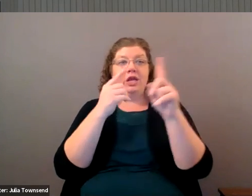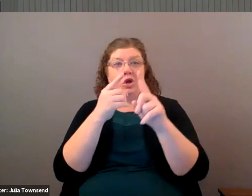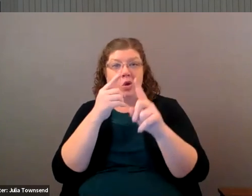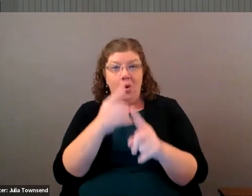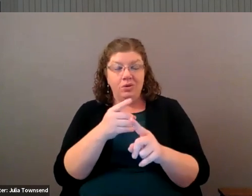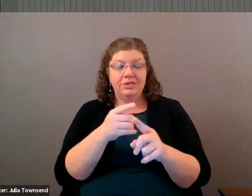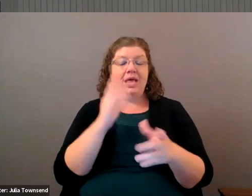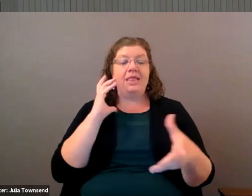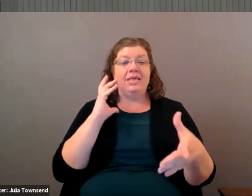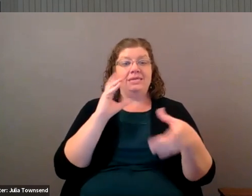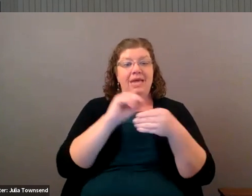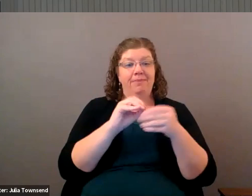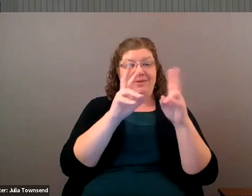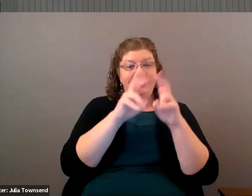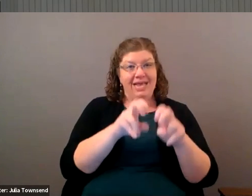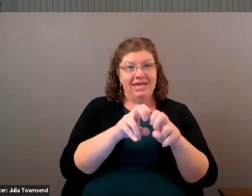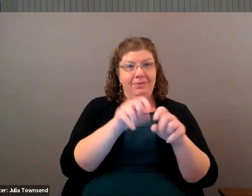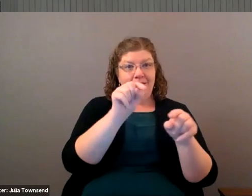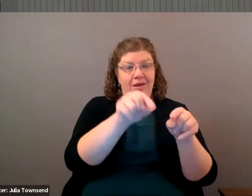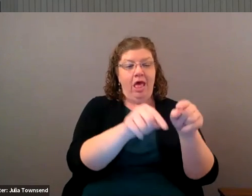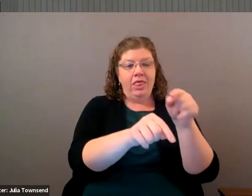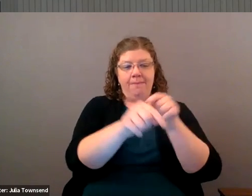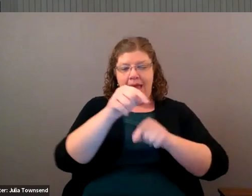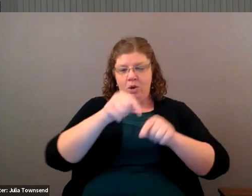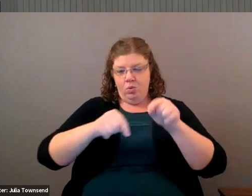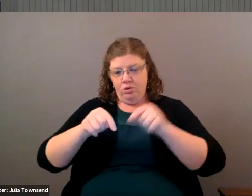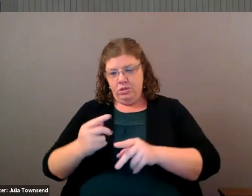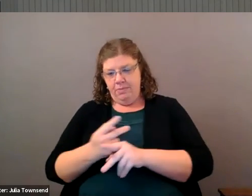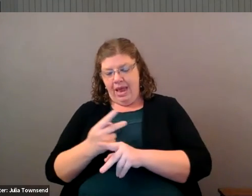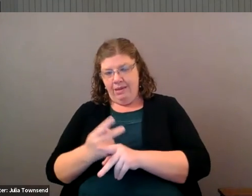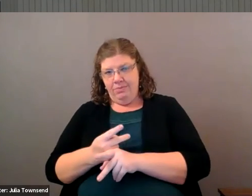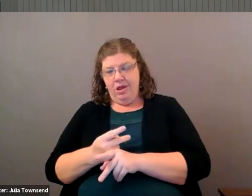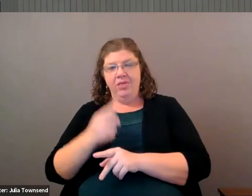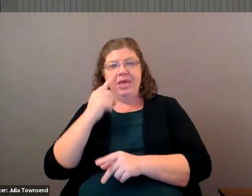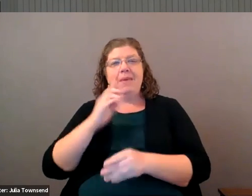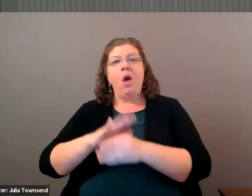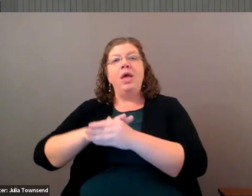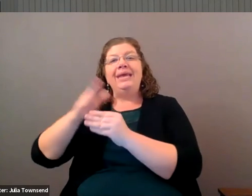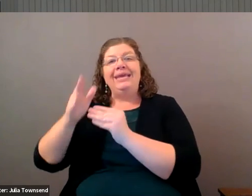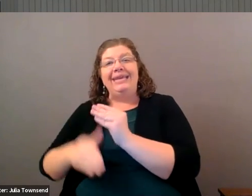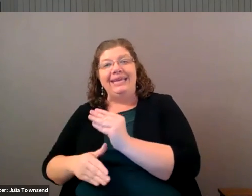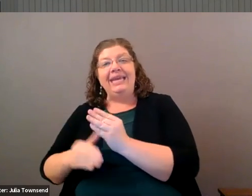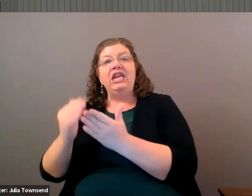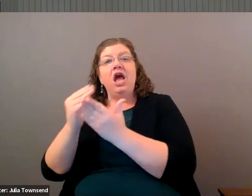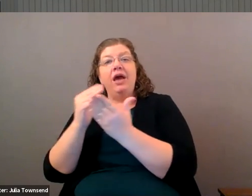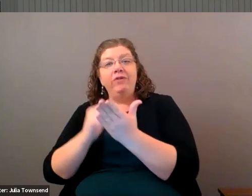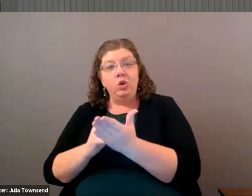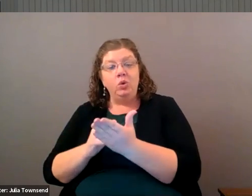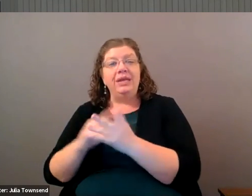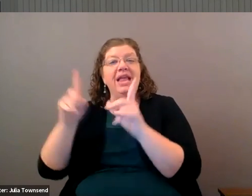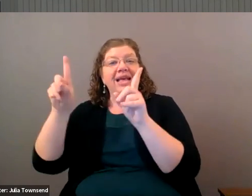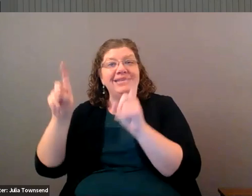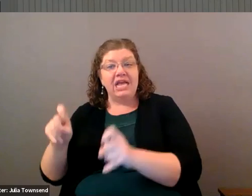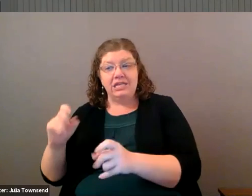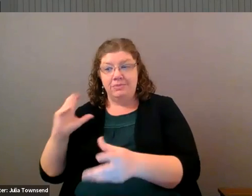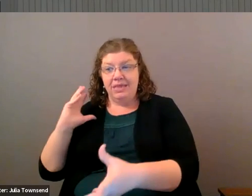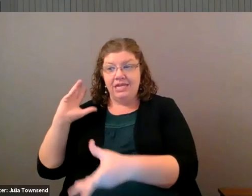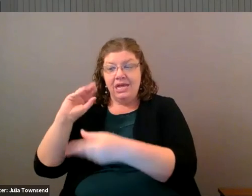así pensemos en una evaluación de final de unidad, que es una evaluación sumativa de aprendizaje.